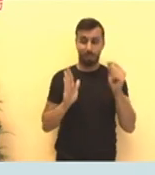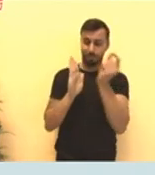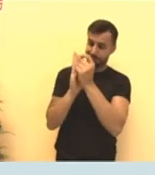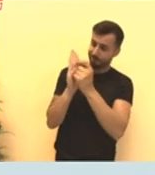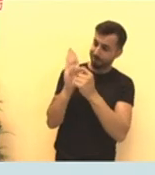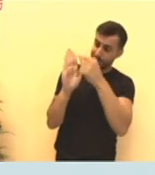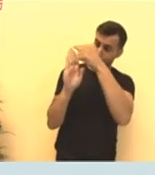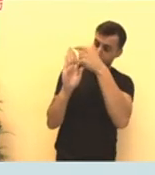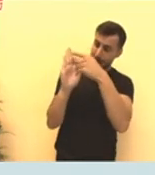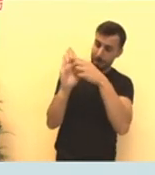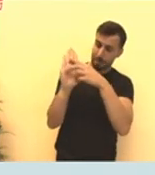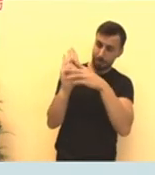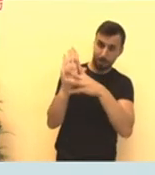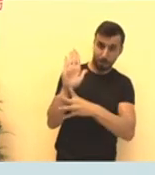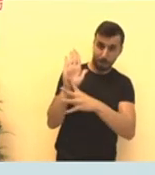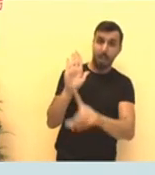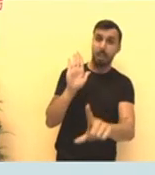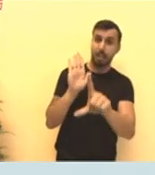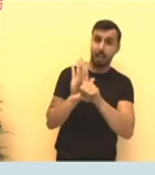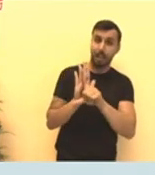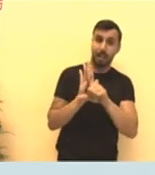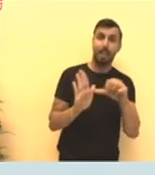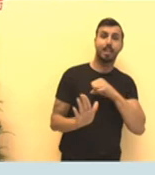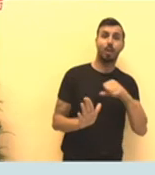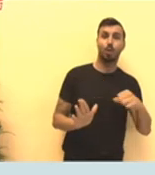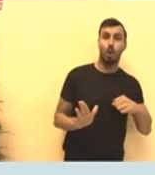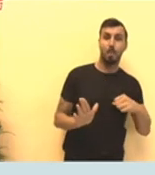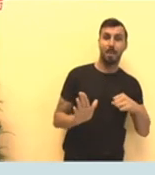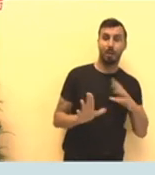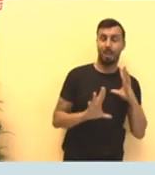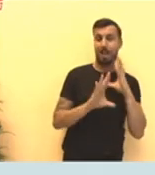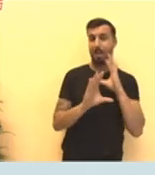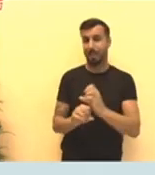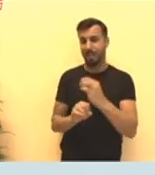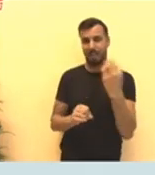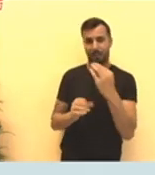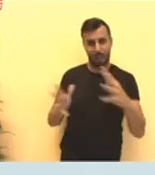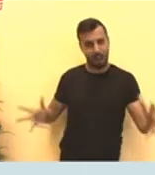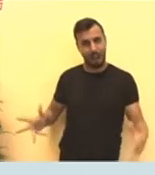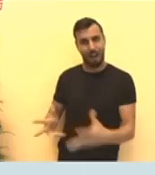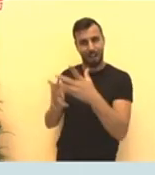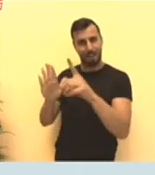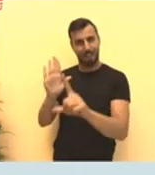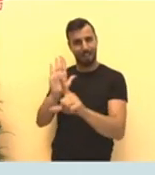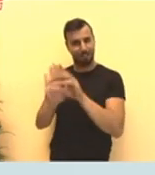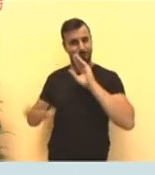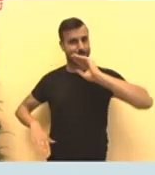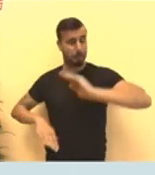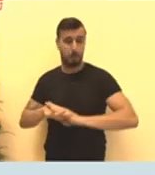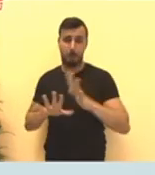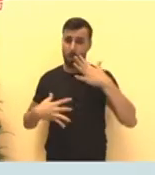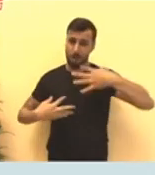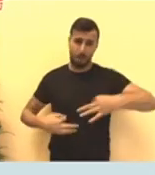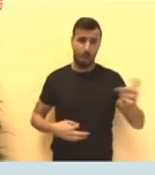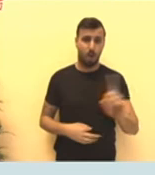supone que debería desarrollarlos la Ley de Promoción de la Autonomía Personal. Pasa, por favor. Discrepancias entre